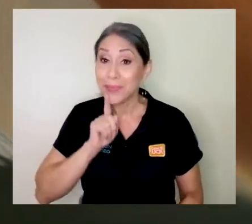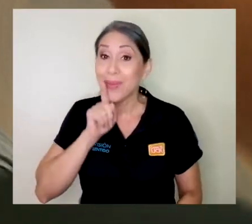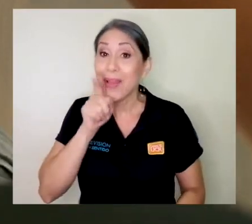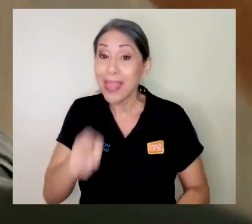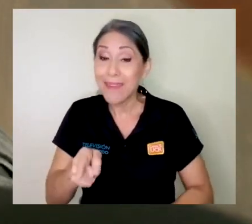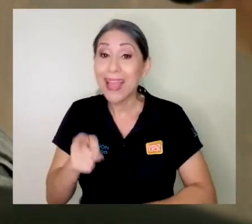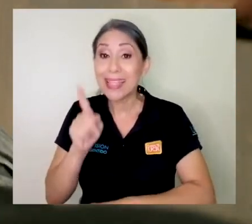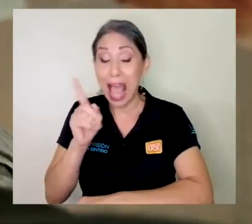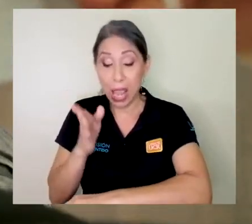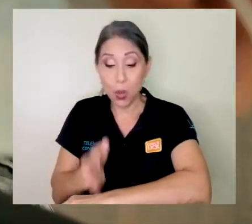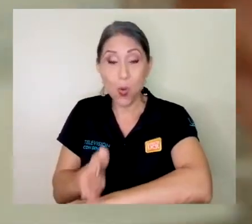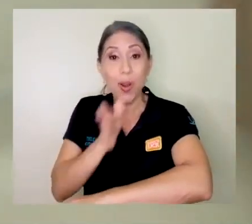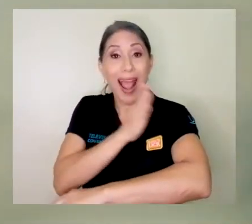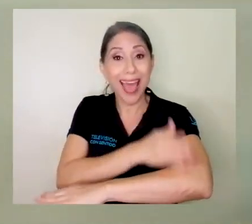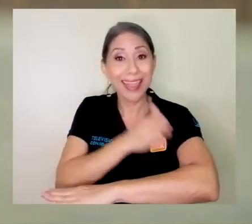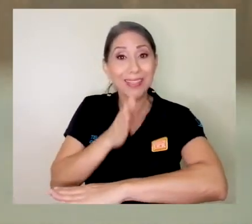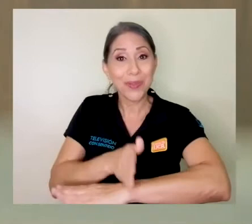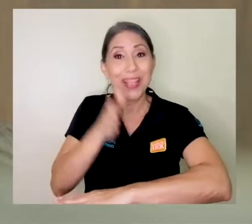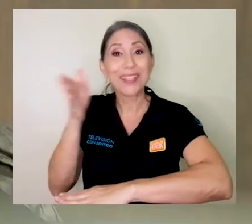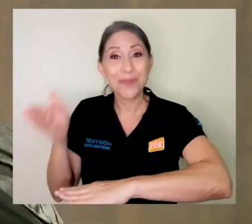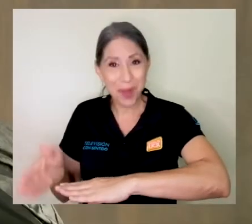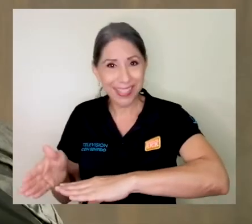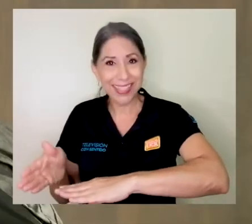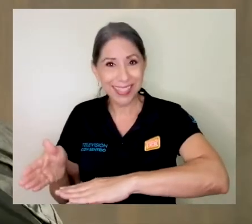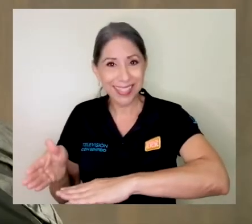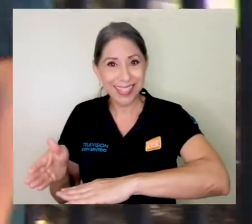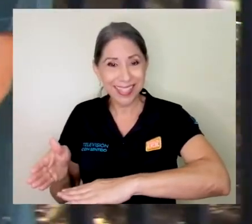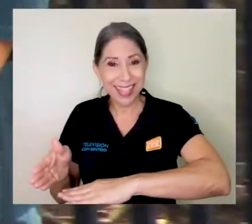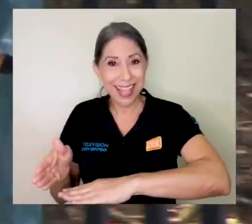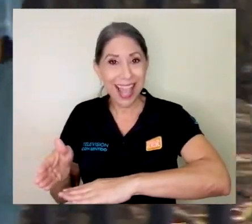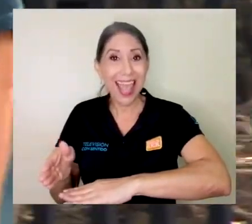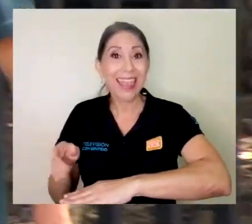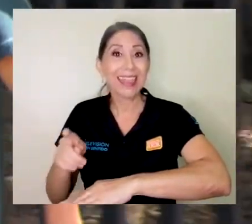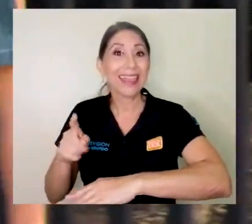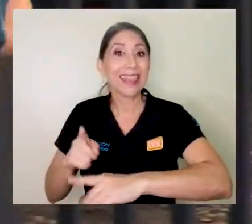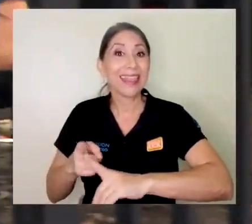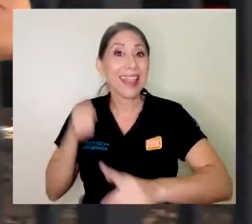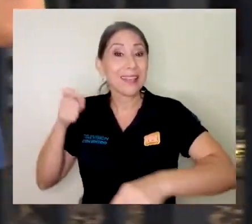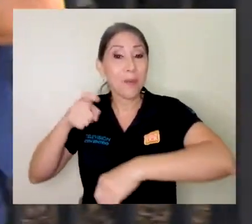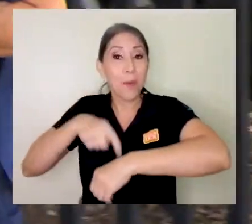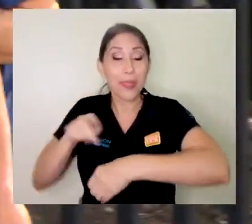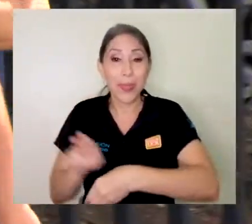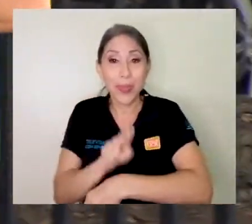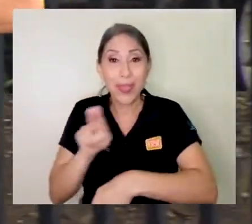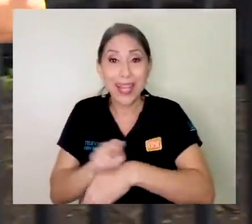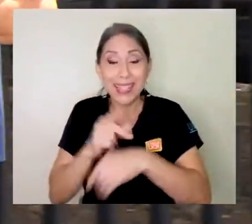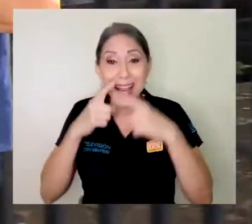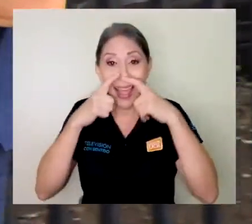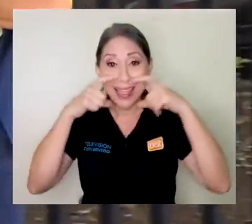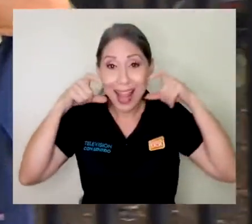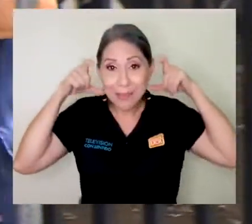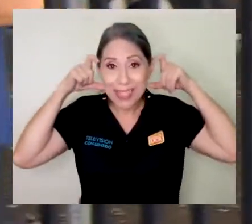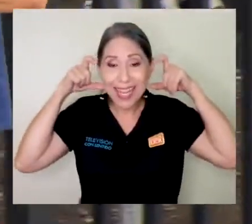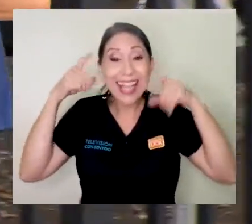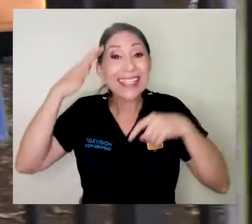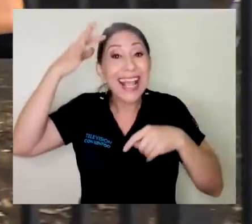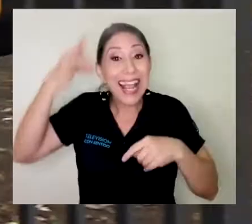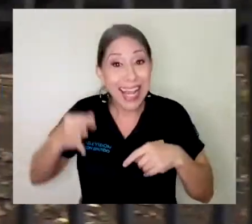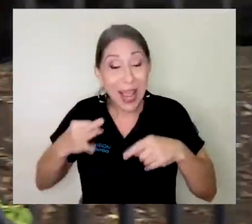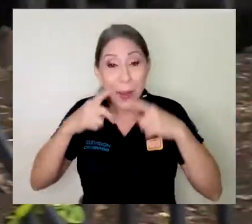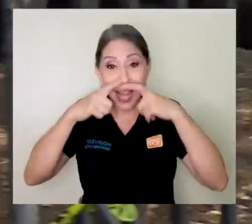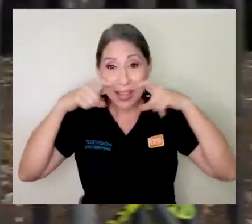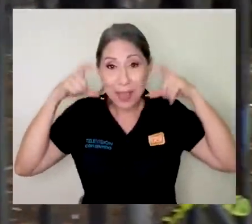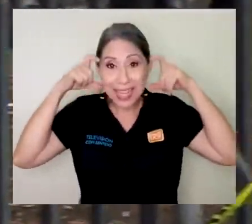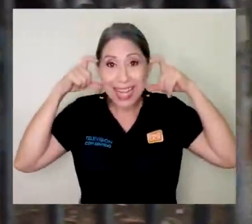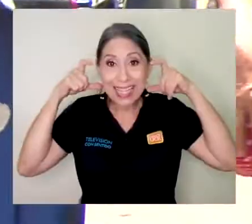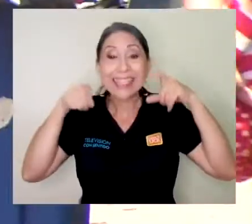Definitivamente hay un antes y un después con respecto a la utilización de las mascarillas. Creo que las mascarillas fueron el parteaguas que